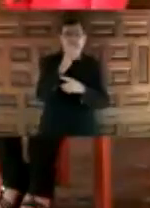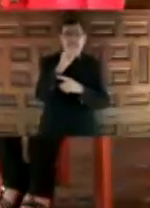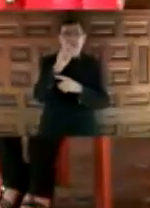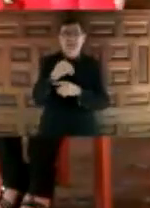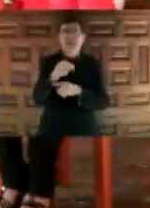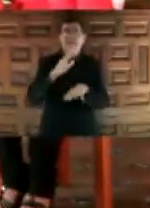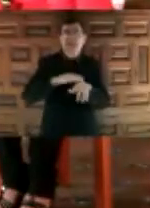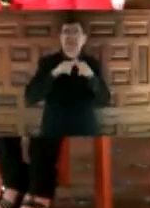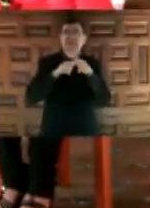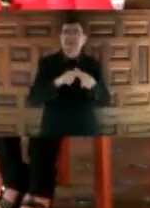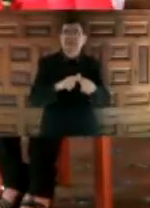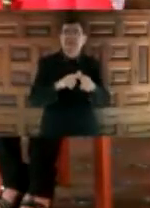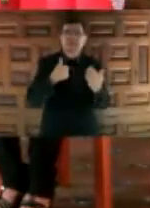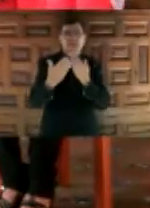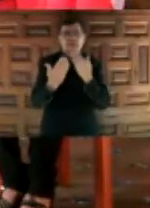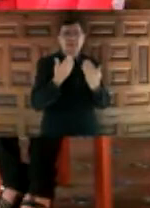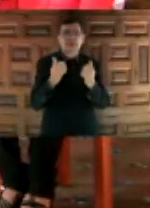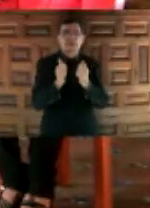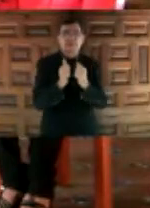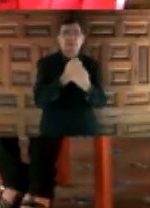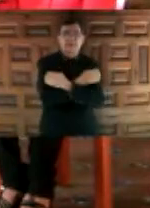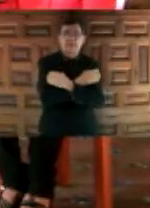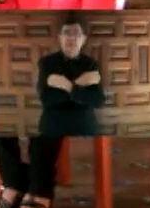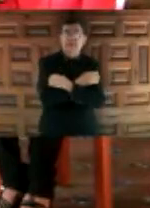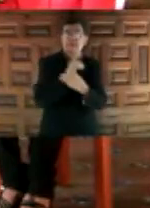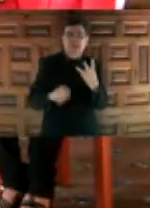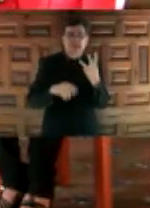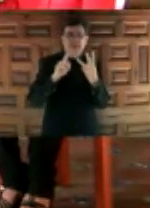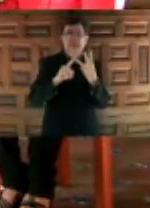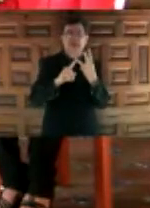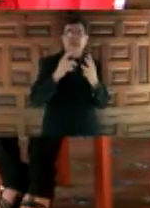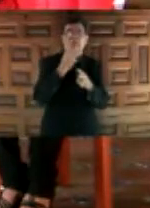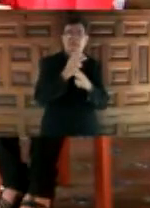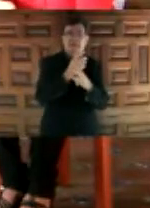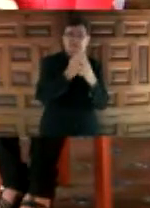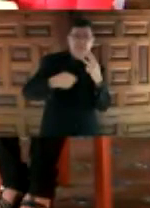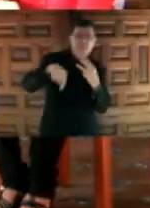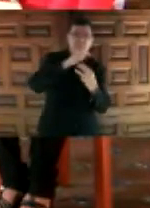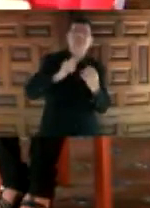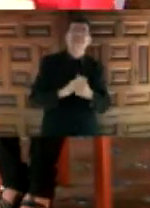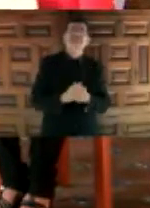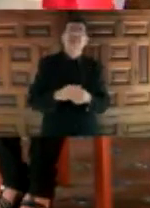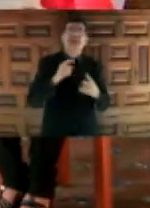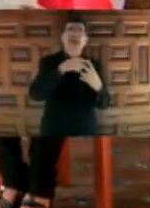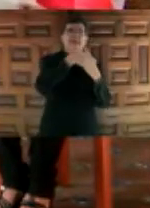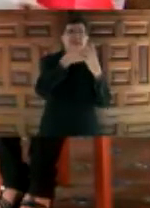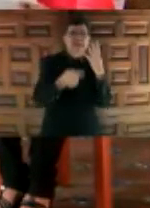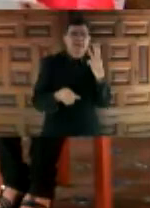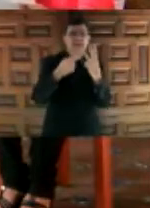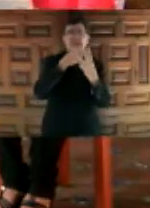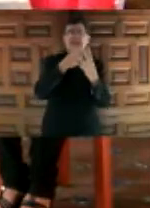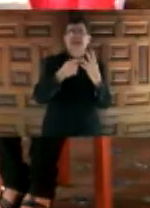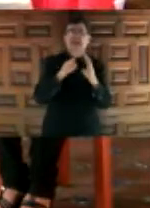Bueno, con esta conversación educativa y pasamos a la tercera ronda. En esta tercera ronda, nuestros